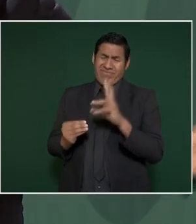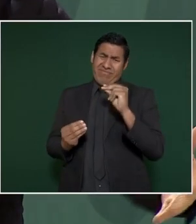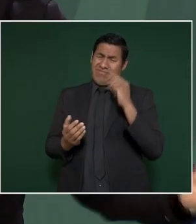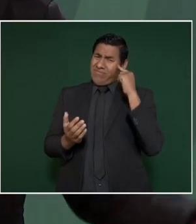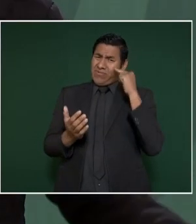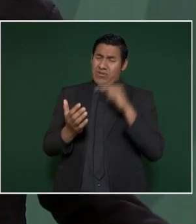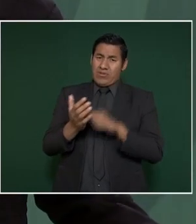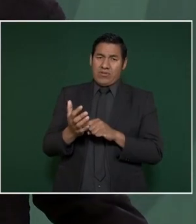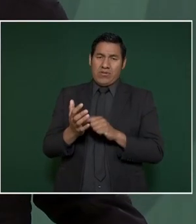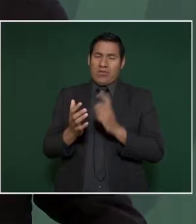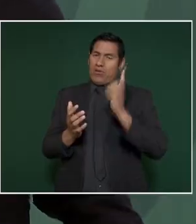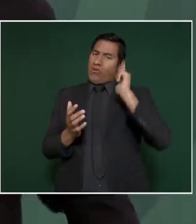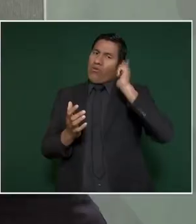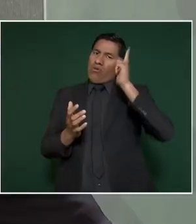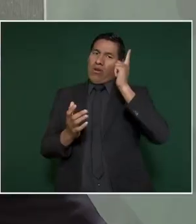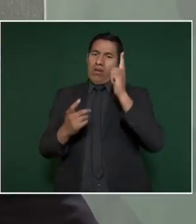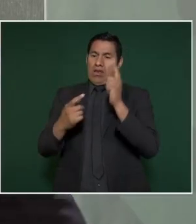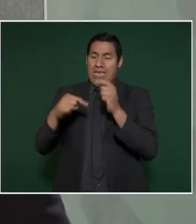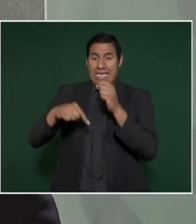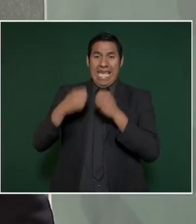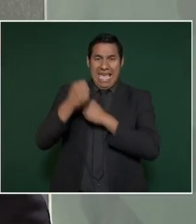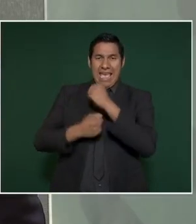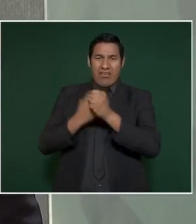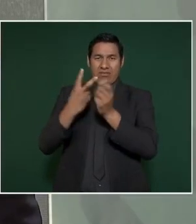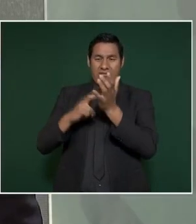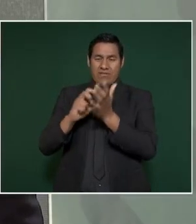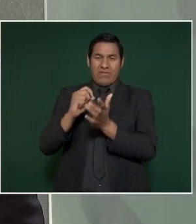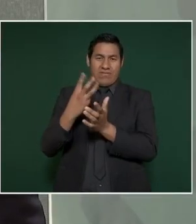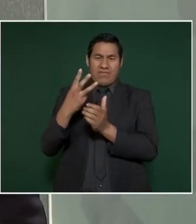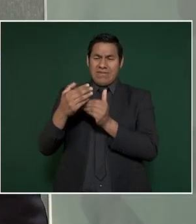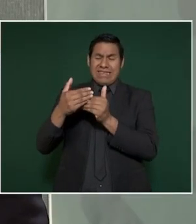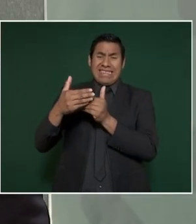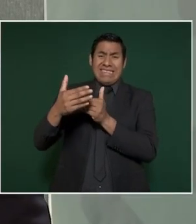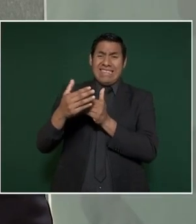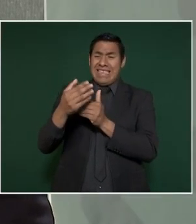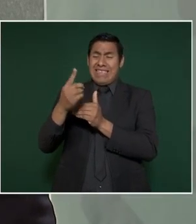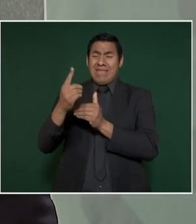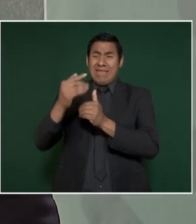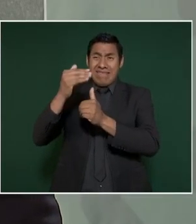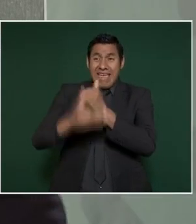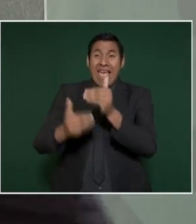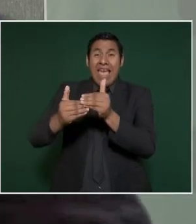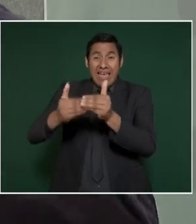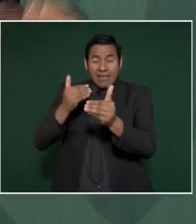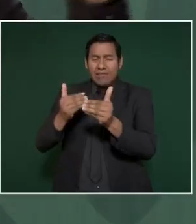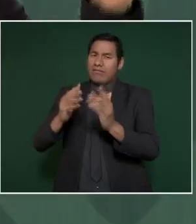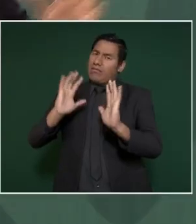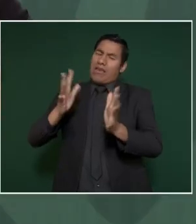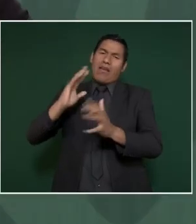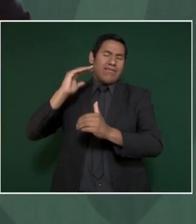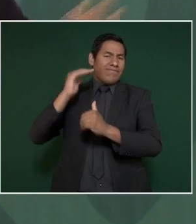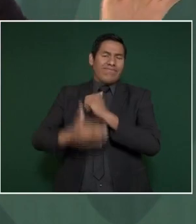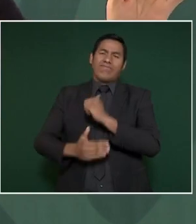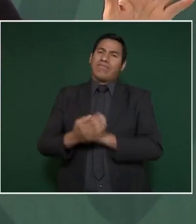resolver antes de que finalice el año y